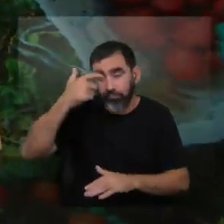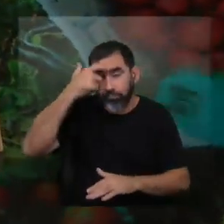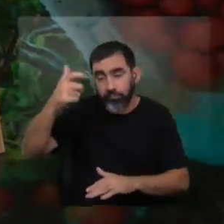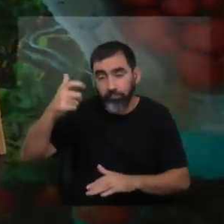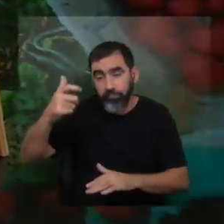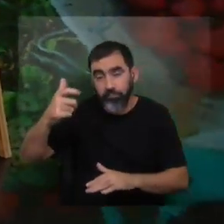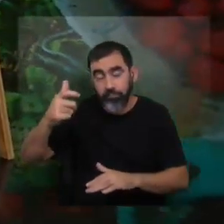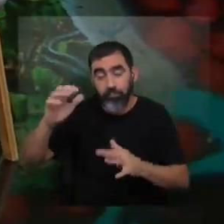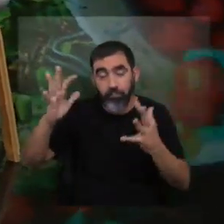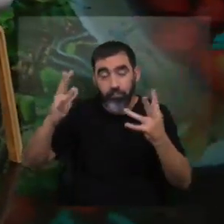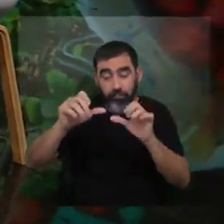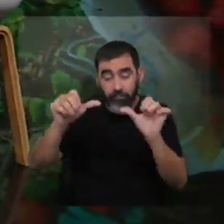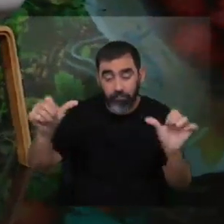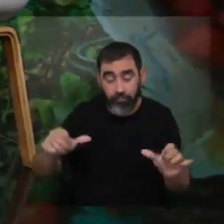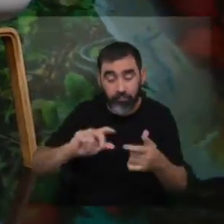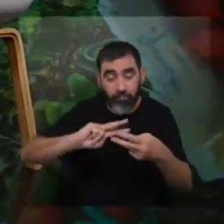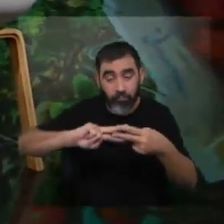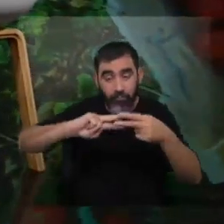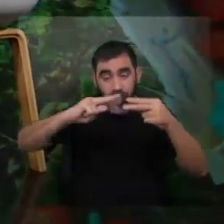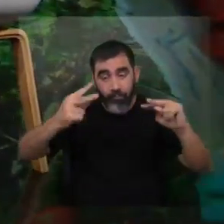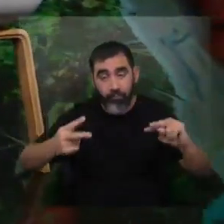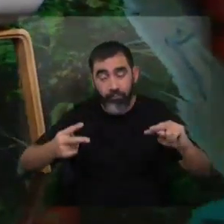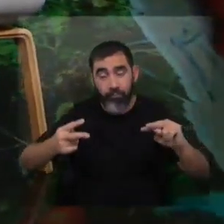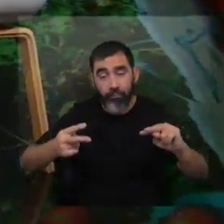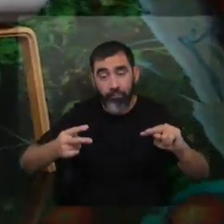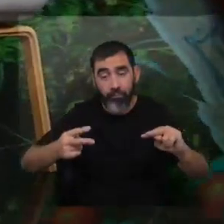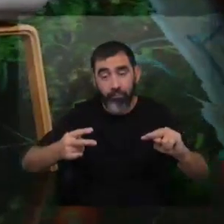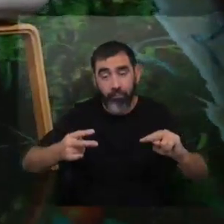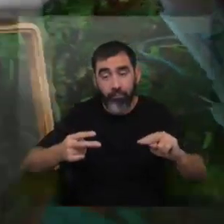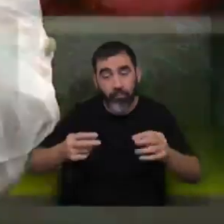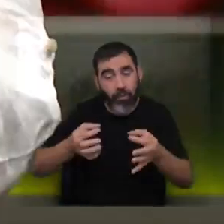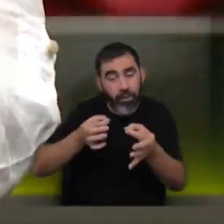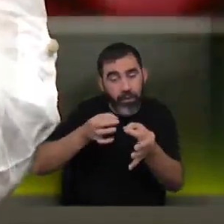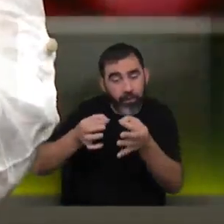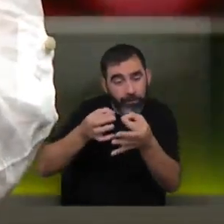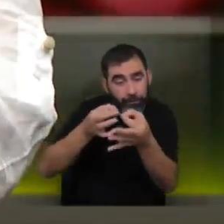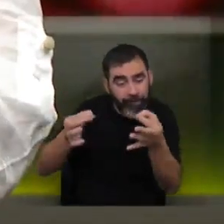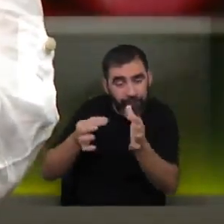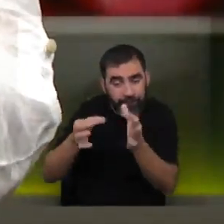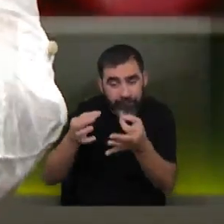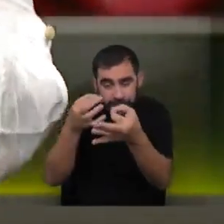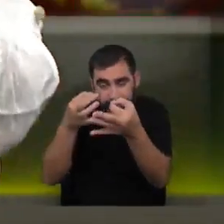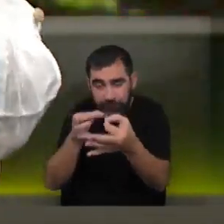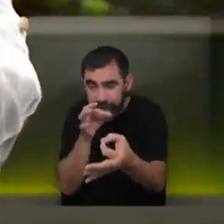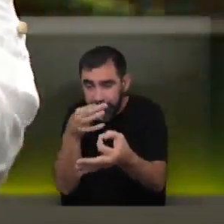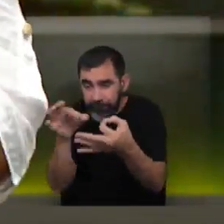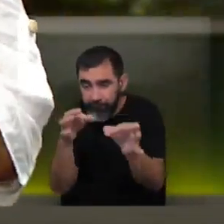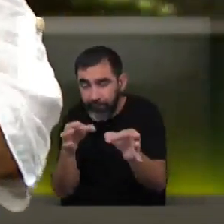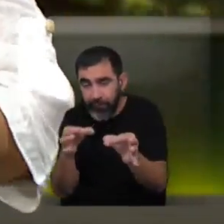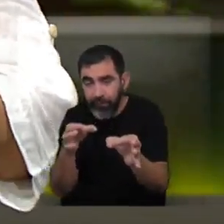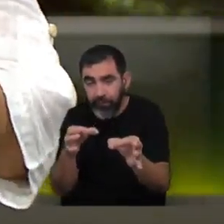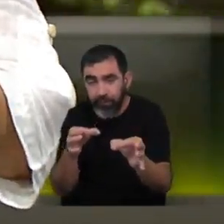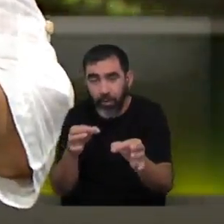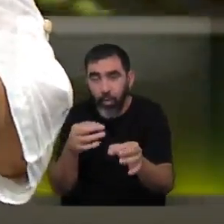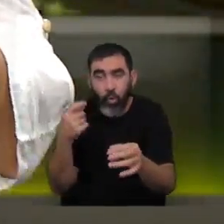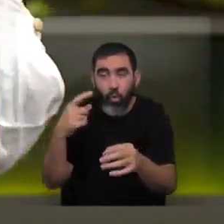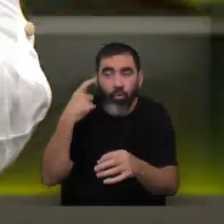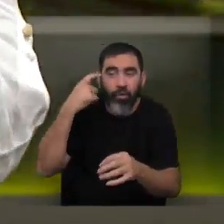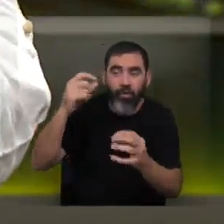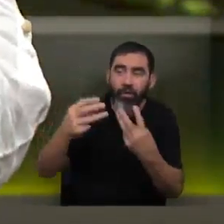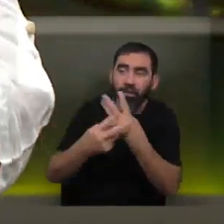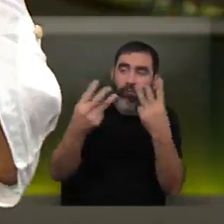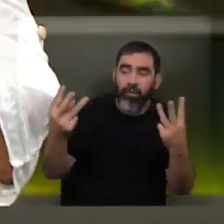de manipulación genética se van volviendo cada vez más específicas, más precisas, menos al bulto, menos